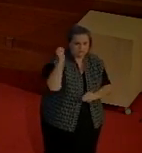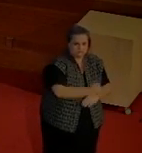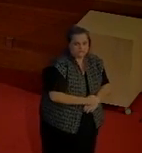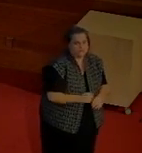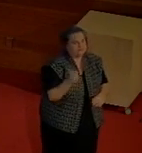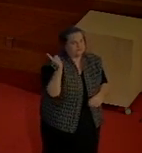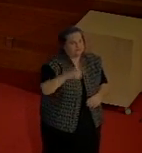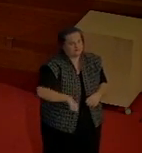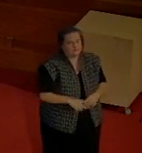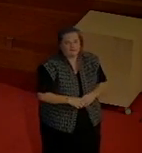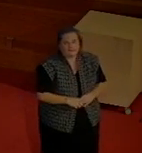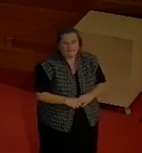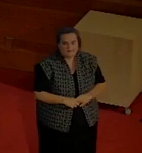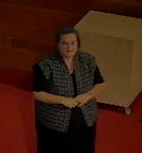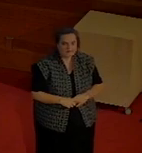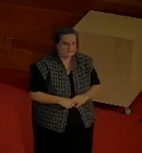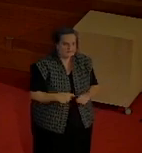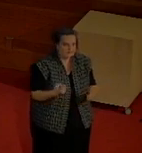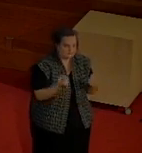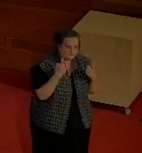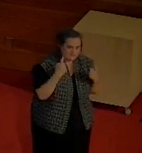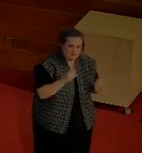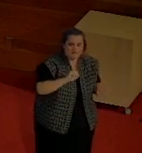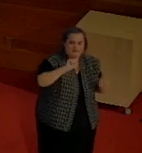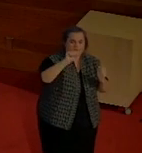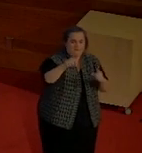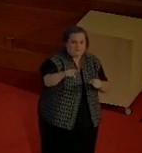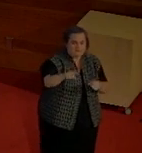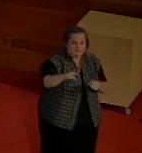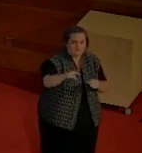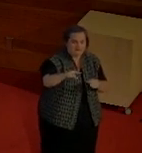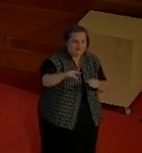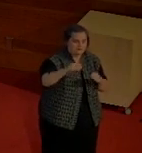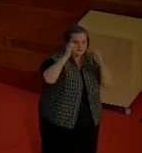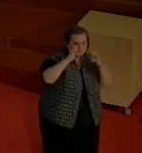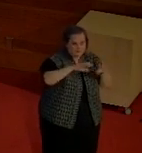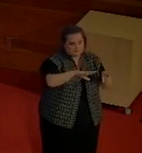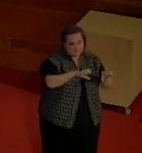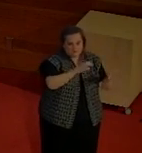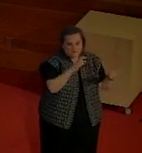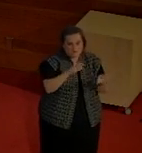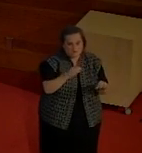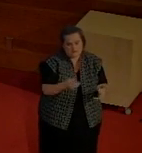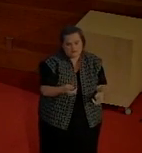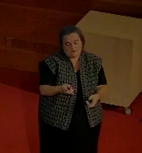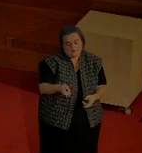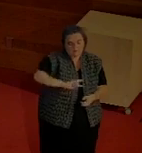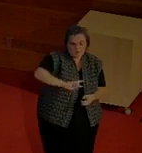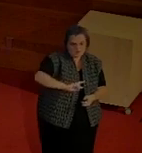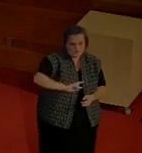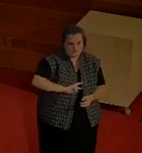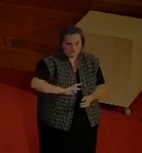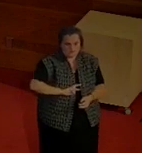patentes incluyendo el mandar estudiantes a un sitio que luego vuelven y y son aprovechados por el